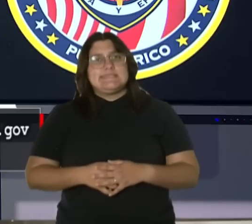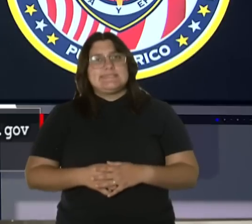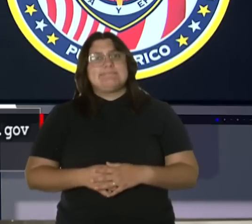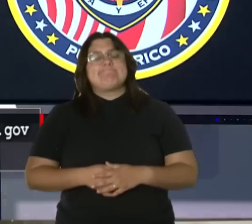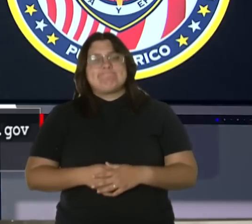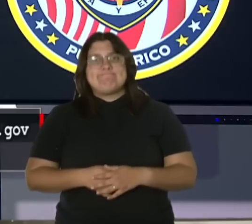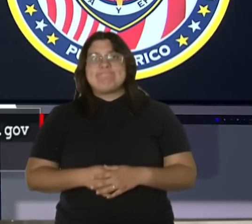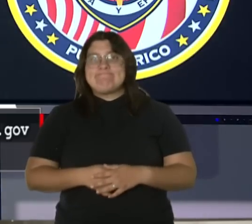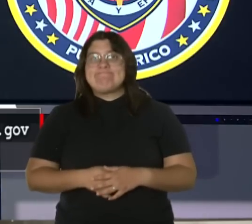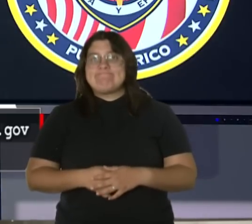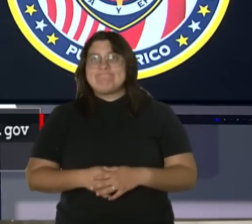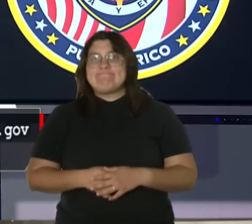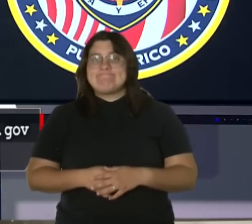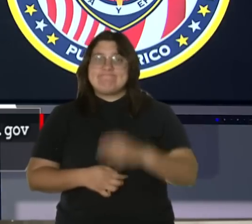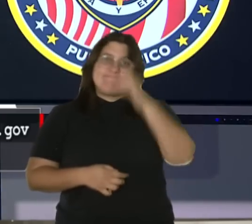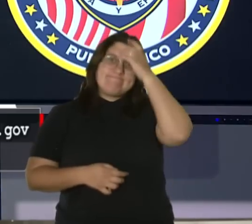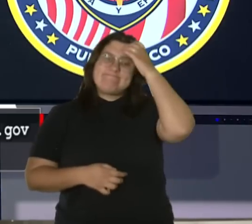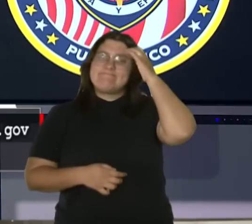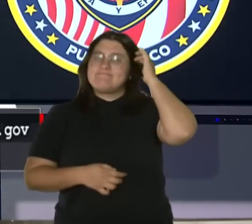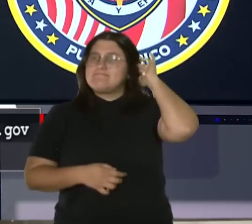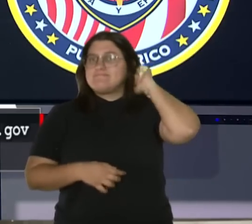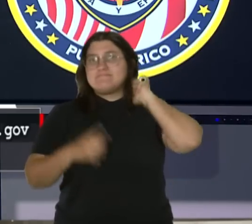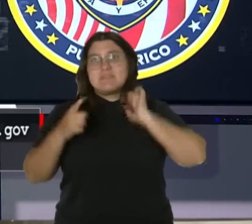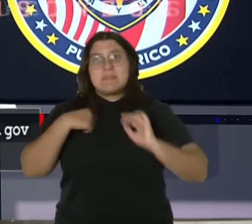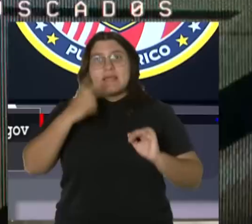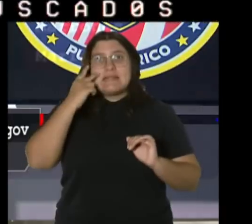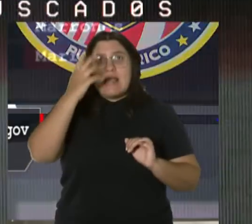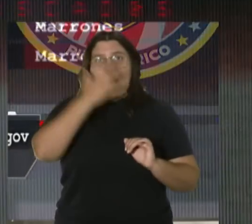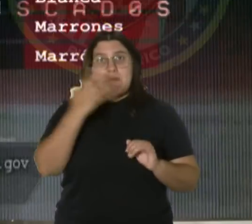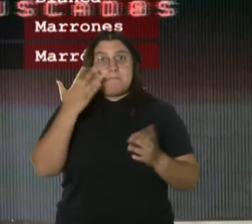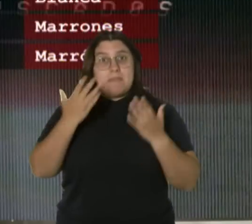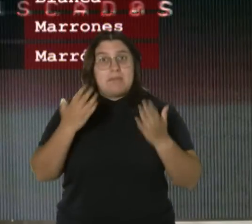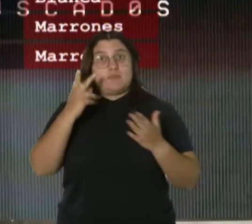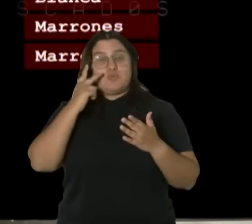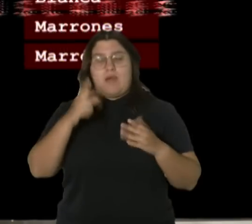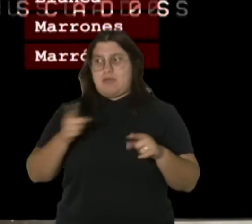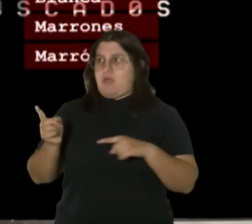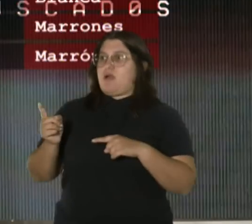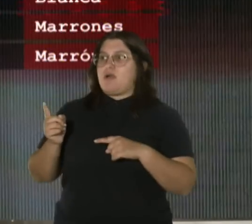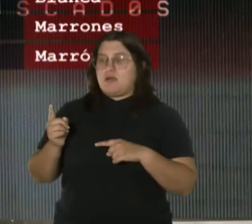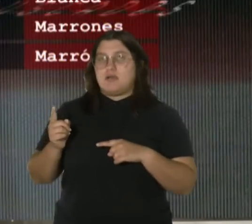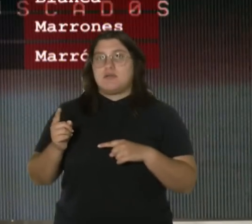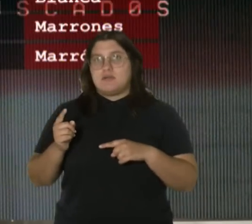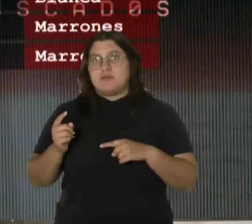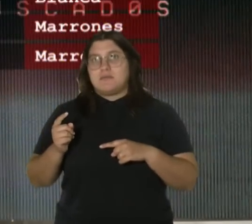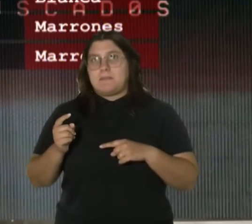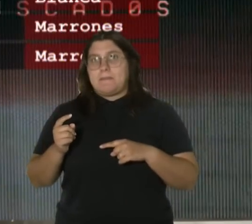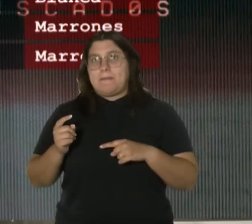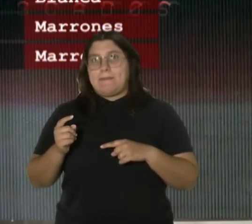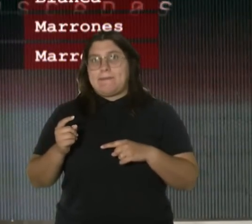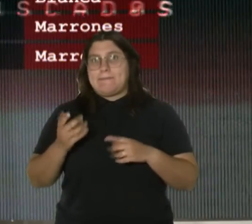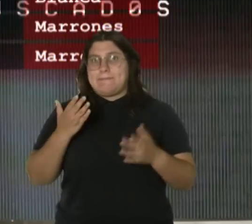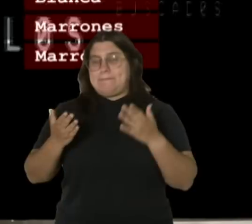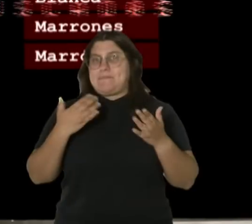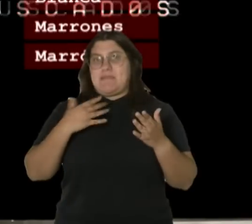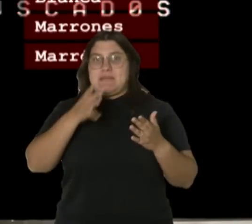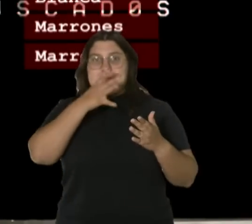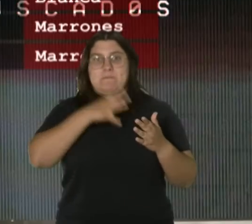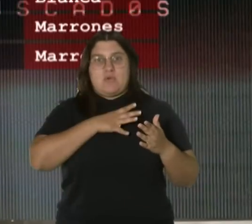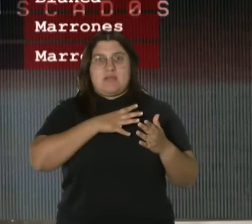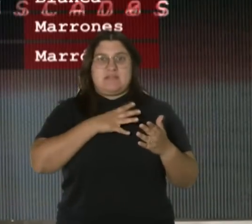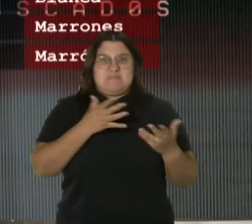en este programa pero vean el rostro Sabrá Dios usted la ve por ahí en la calle las damas quizás tienen una facilidad más fácil de